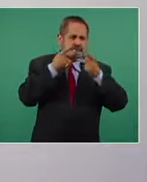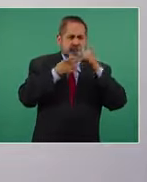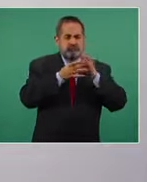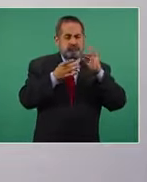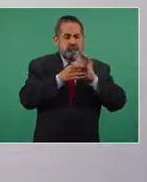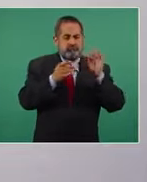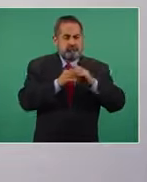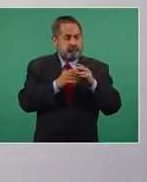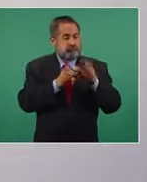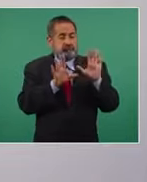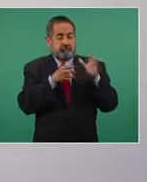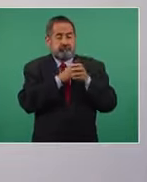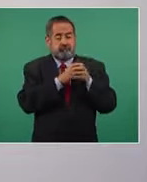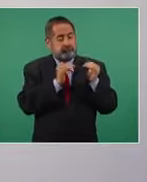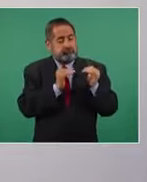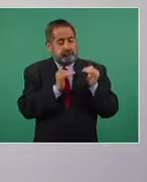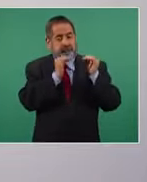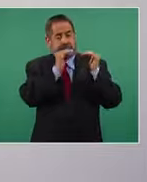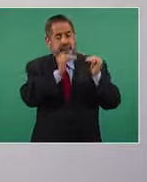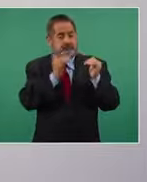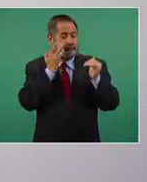de la élite